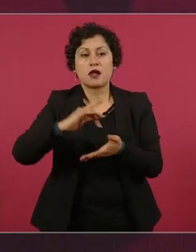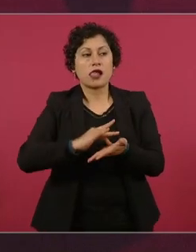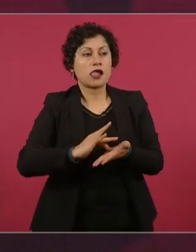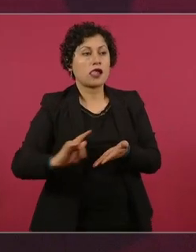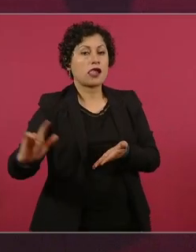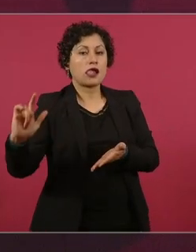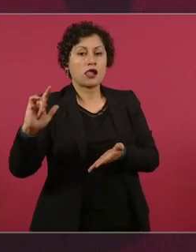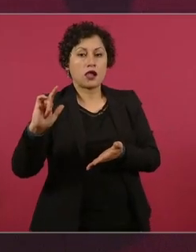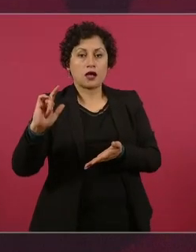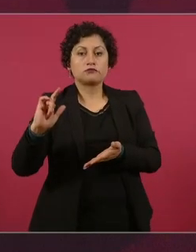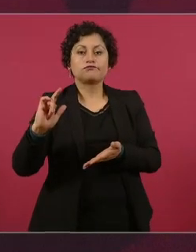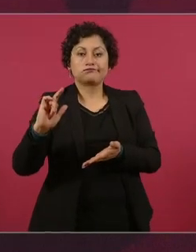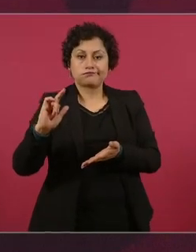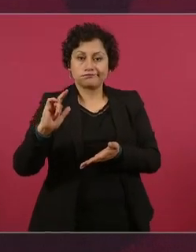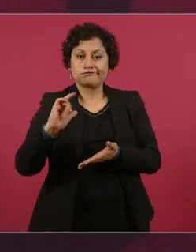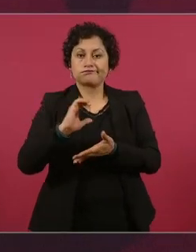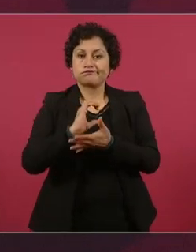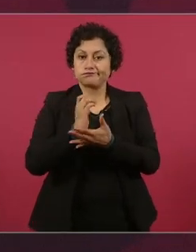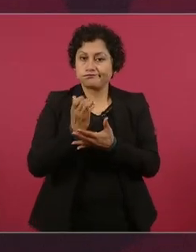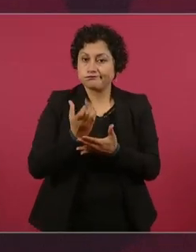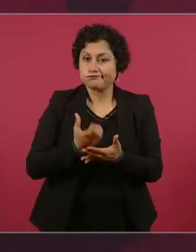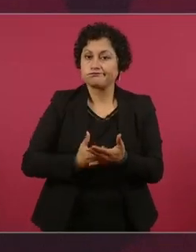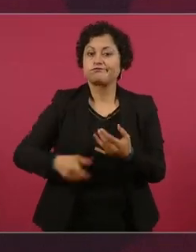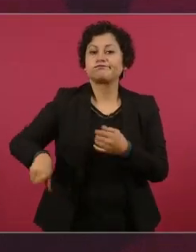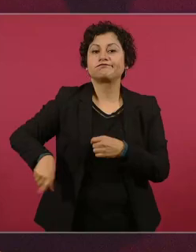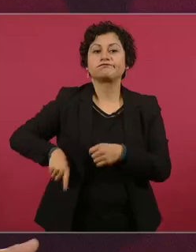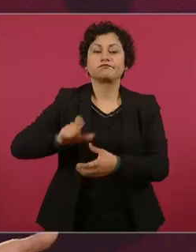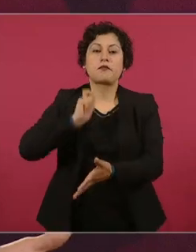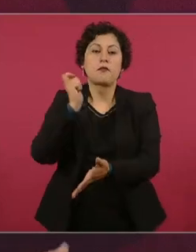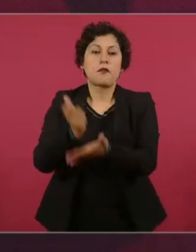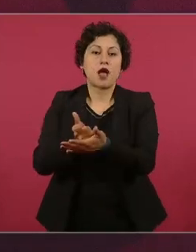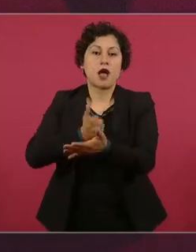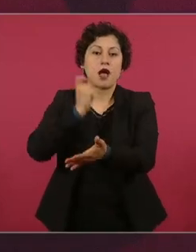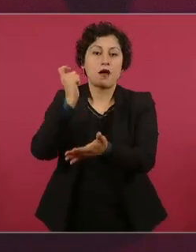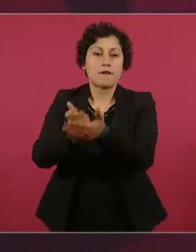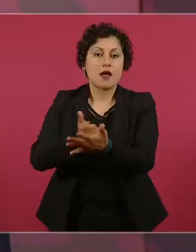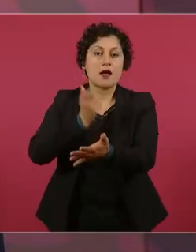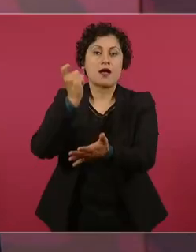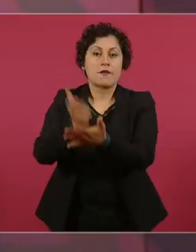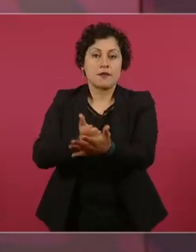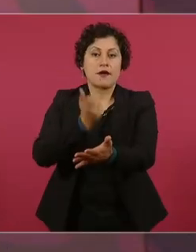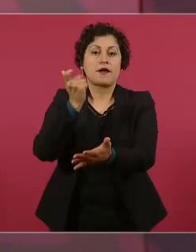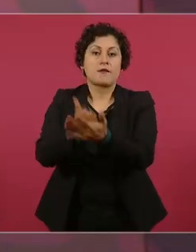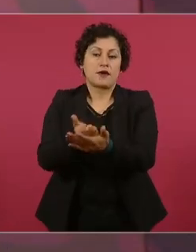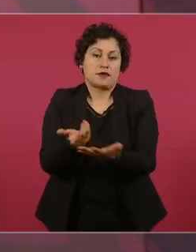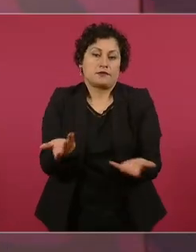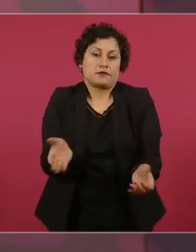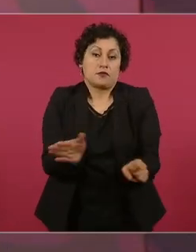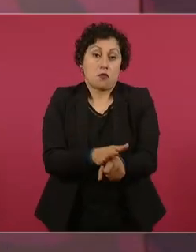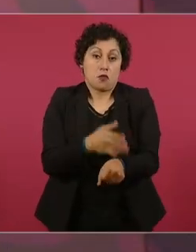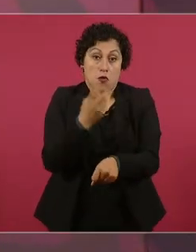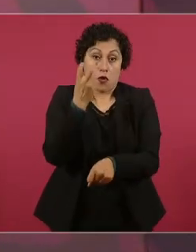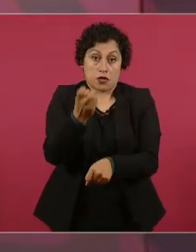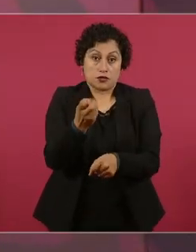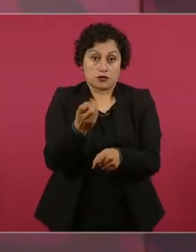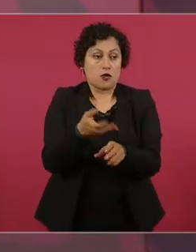Entonces, como eso ya no funciona,